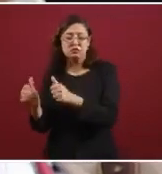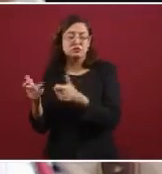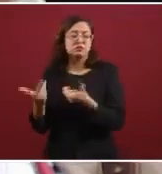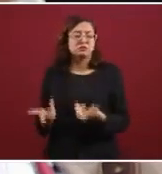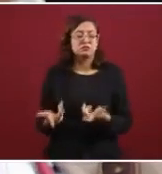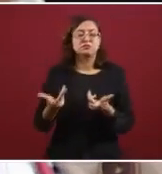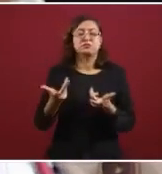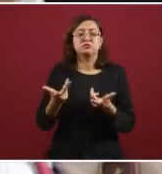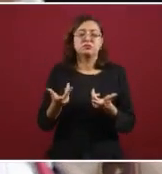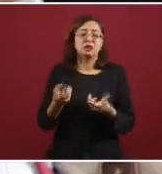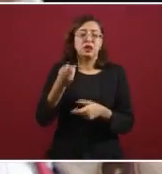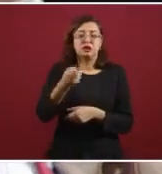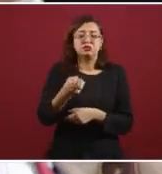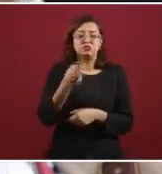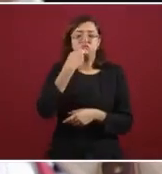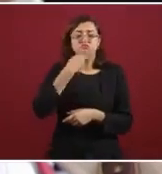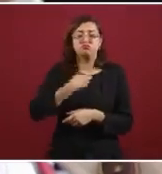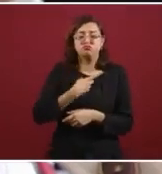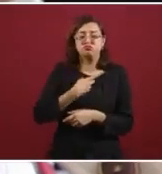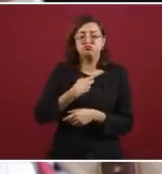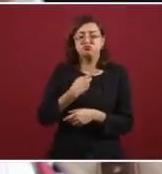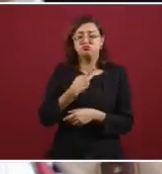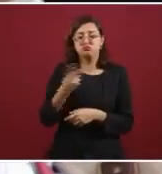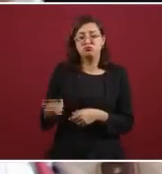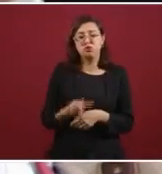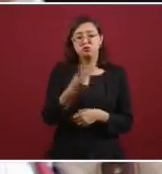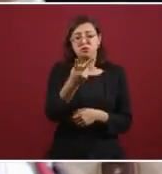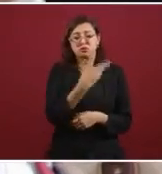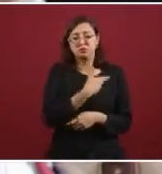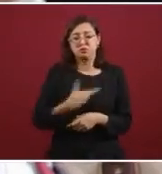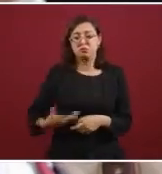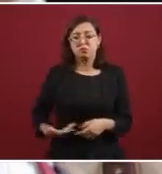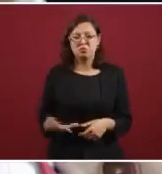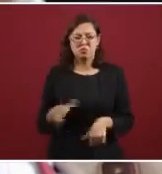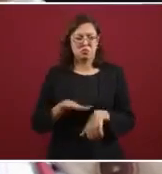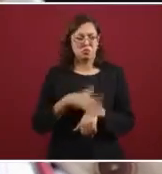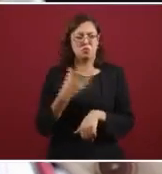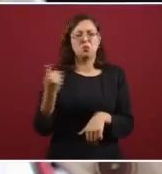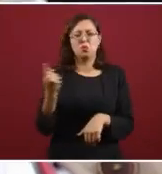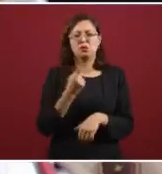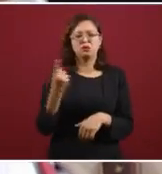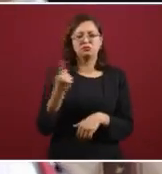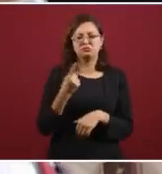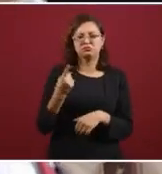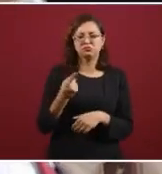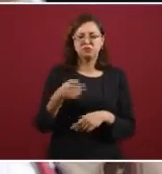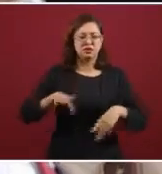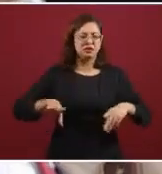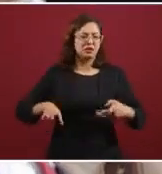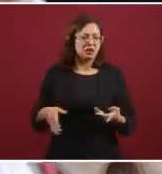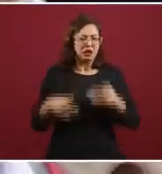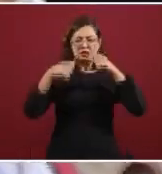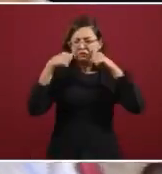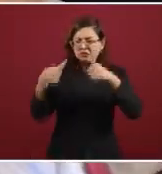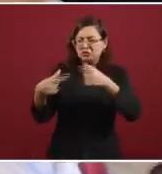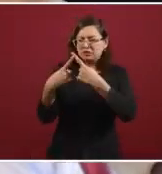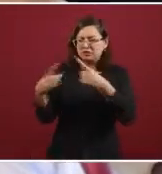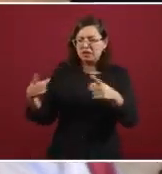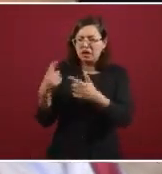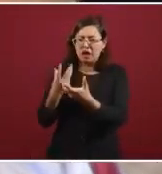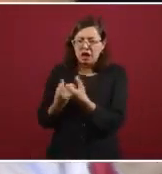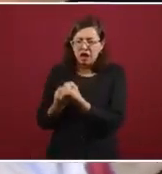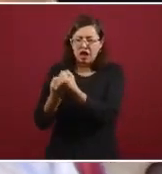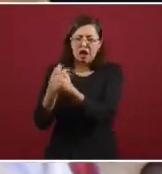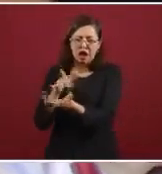Y bueno, eso nos decía, pues lo que tienen que preguntarle al presidente de México, ¿por qué no hay esa actitud solidaria que